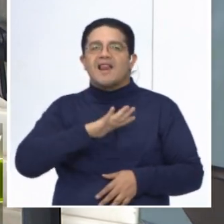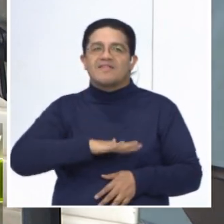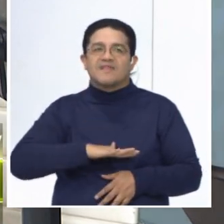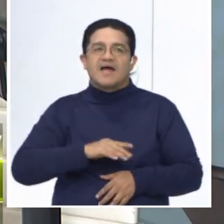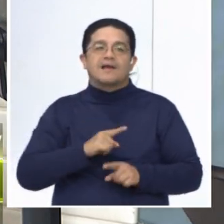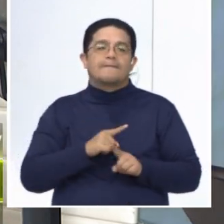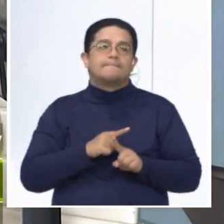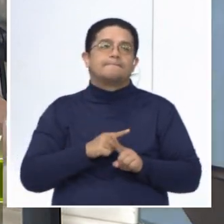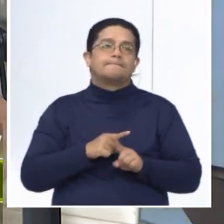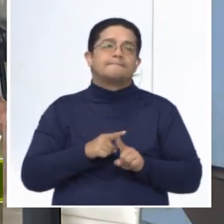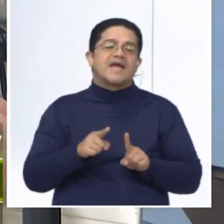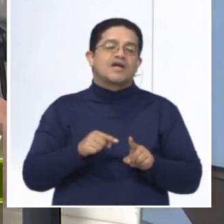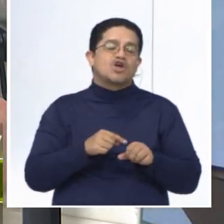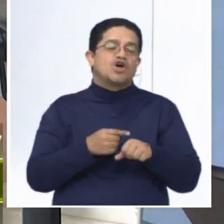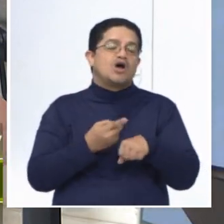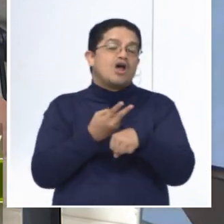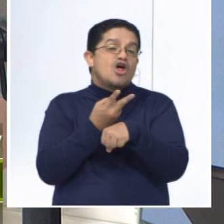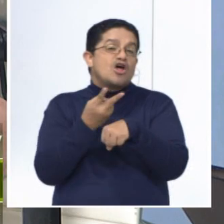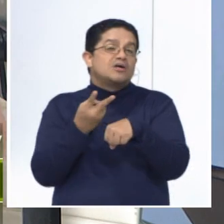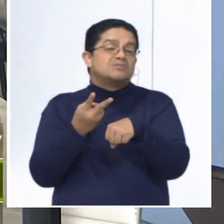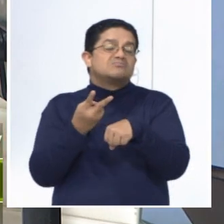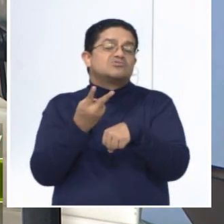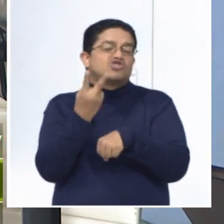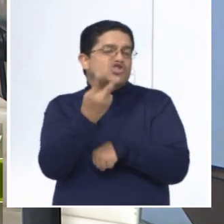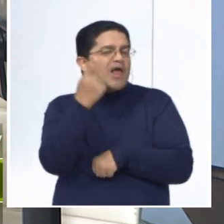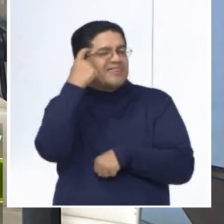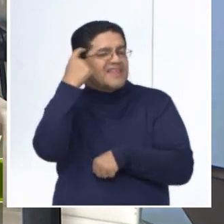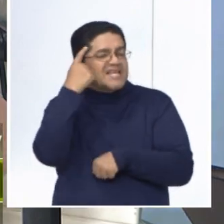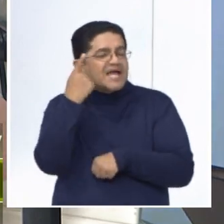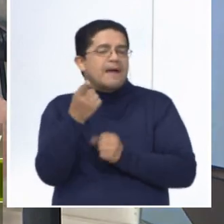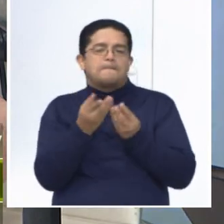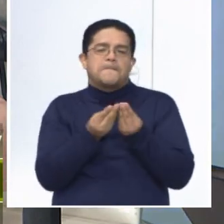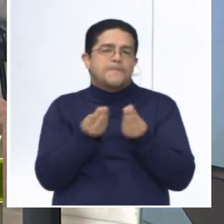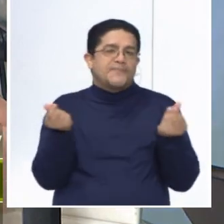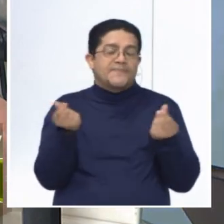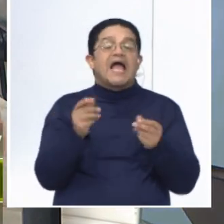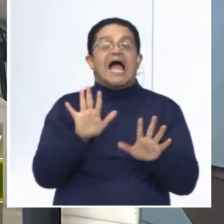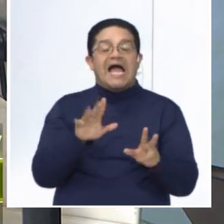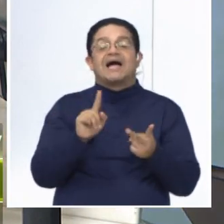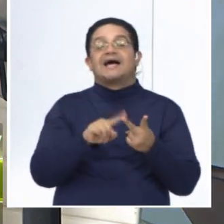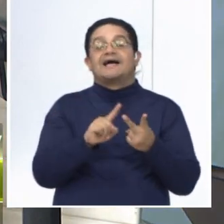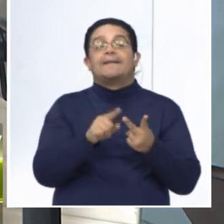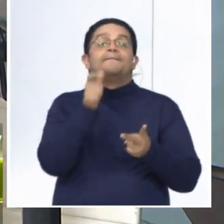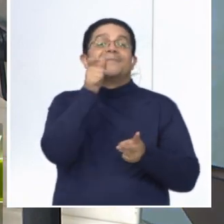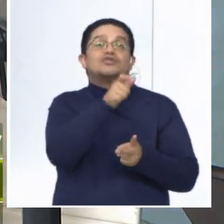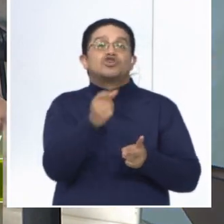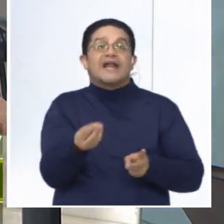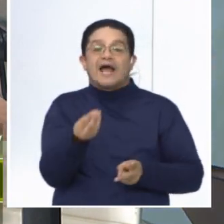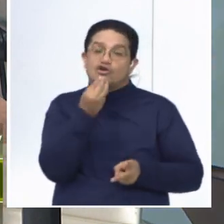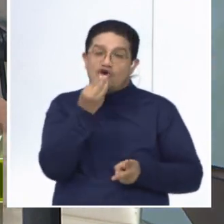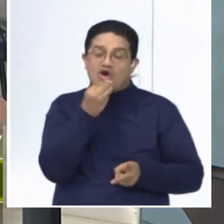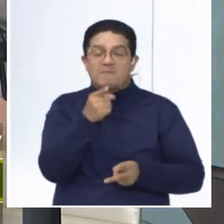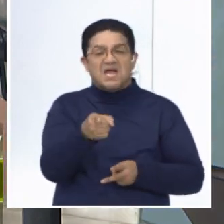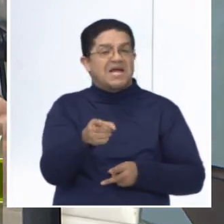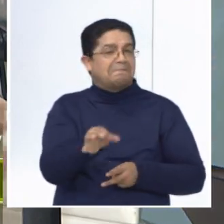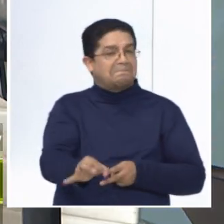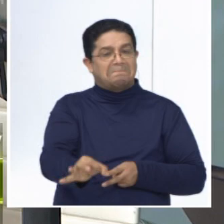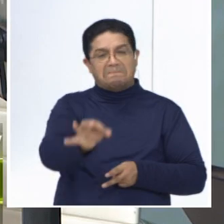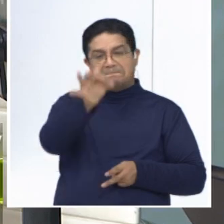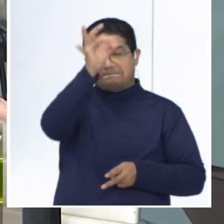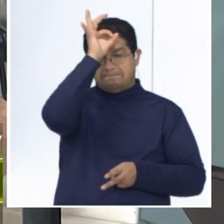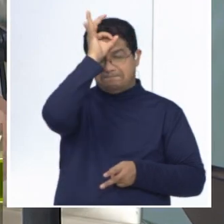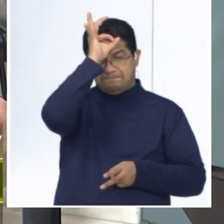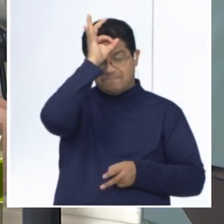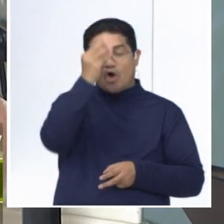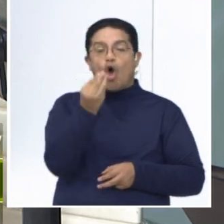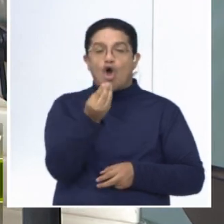48, 72 horas y se quita. ¿Qué pasa cuando es vía oral? Vía oral usted no se va a dar ni siquiera cuenta que usted